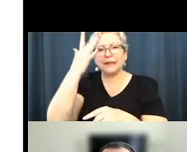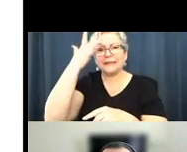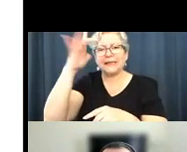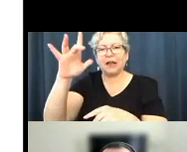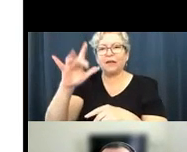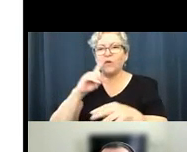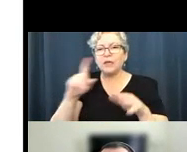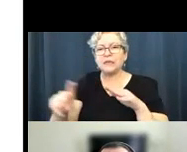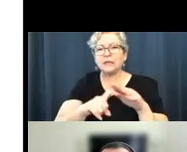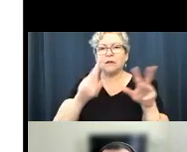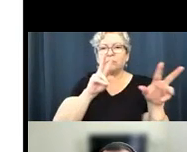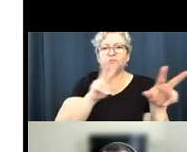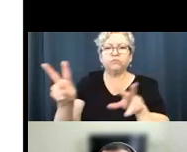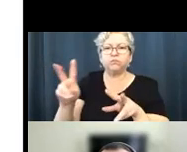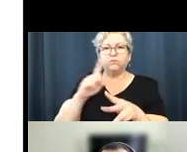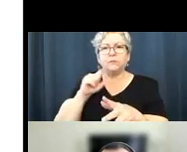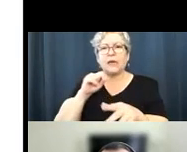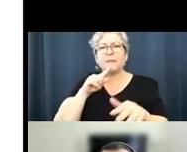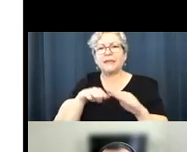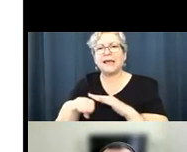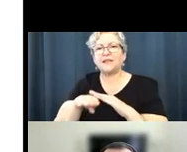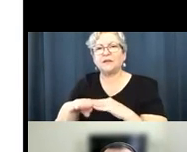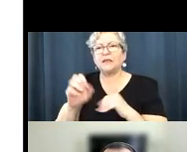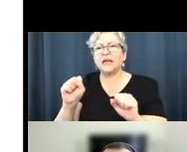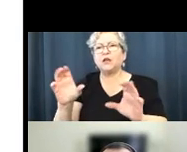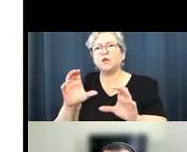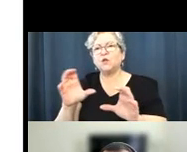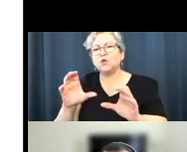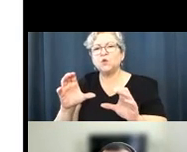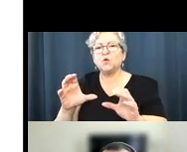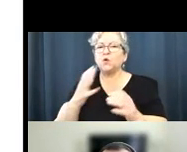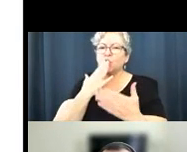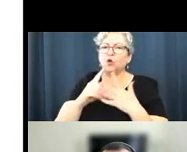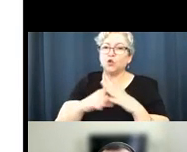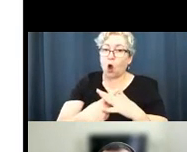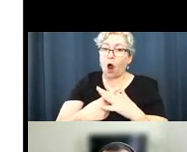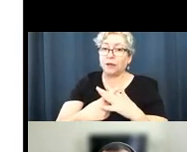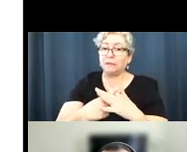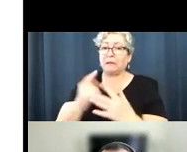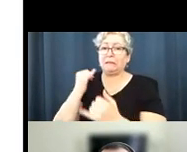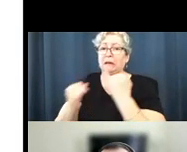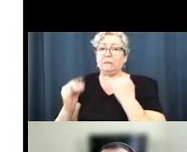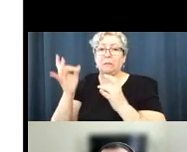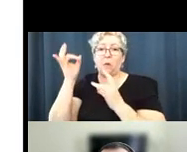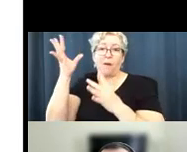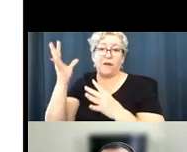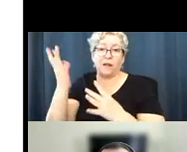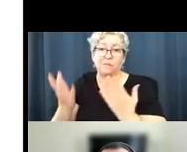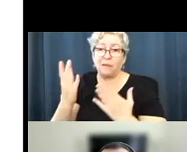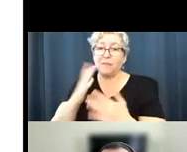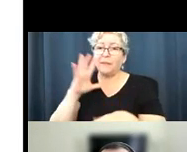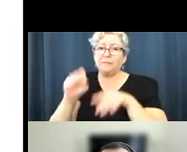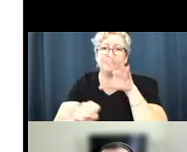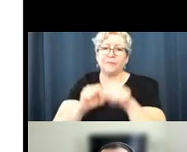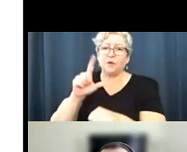unas herramientas de inteligencia artificial que le puede dar puede ser un buen lugar donde empezar, pero no un buen